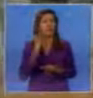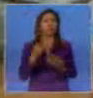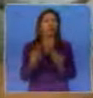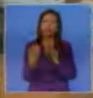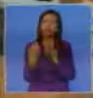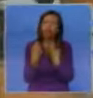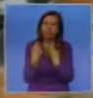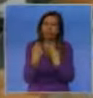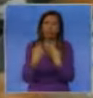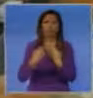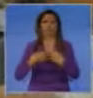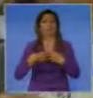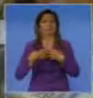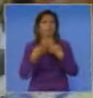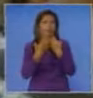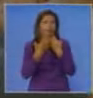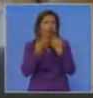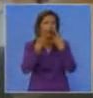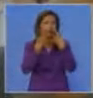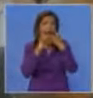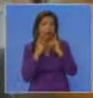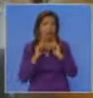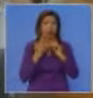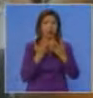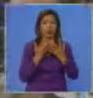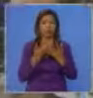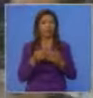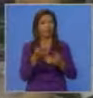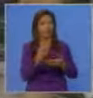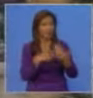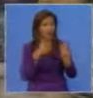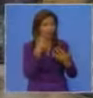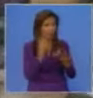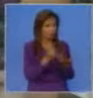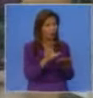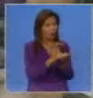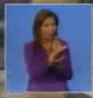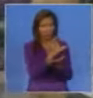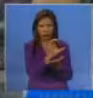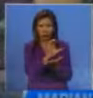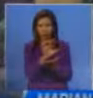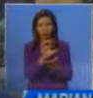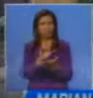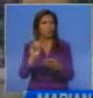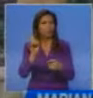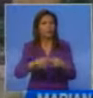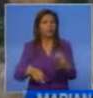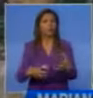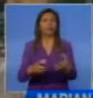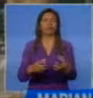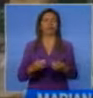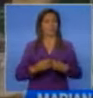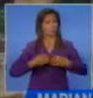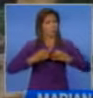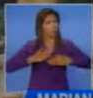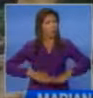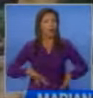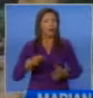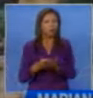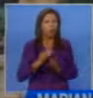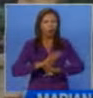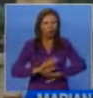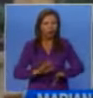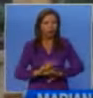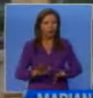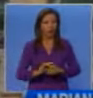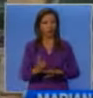explicaron que no había cupo en el colegio donde ella quería que estudie su hijo. Lo peor es que compraste uniformes. Y no, pues eso no puede ser posible. Yo nunca